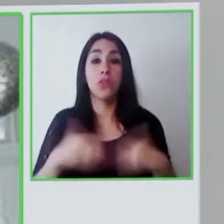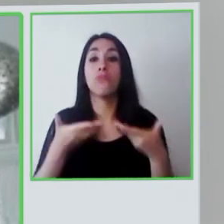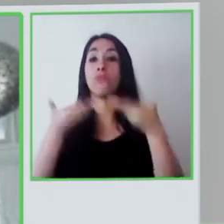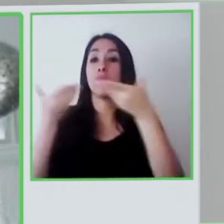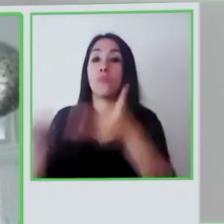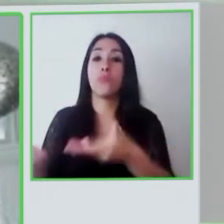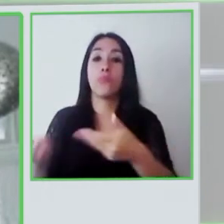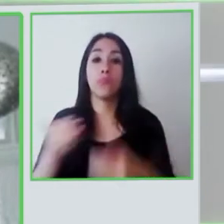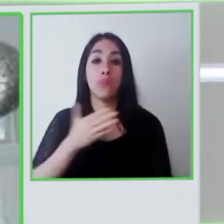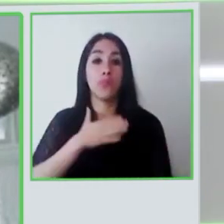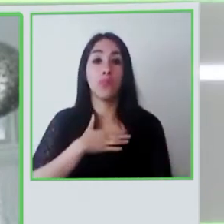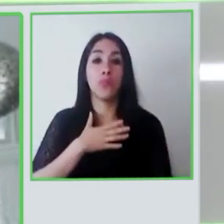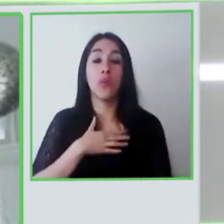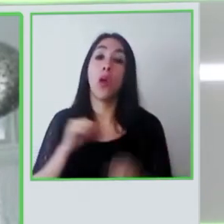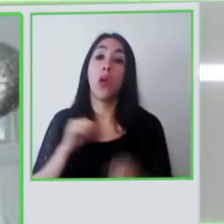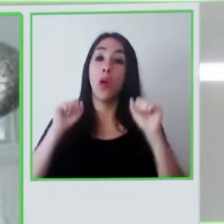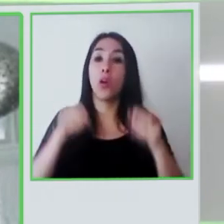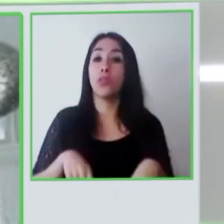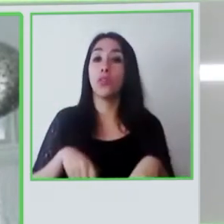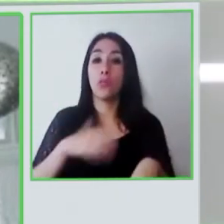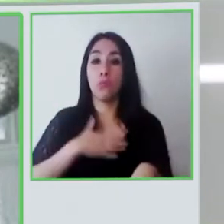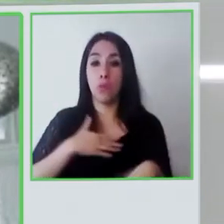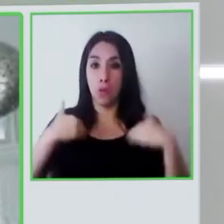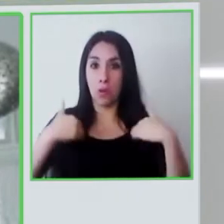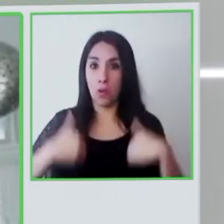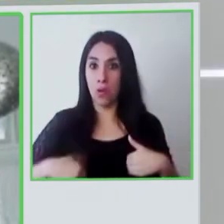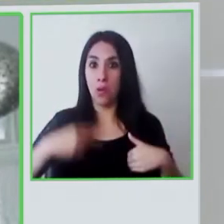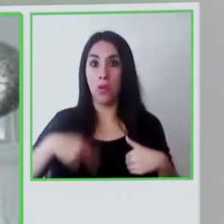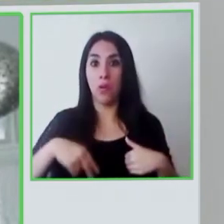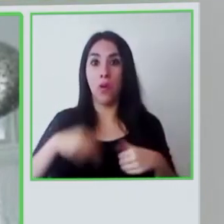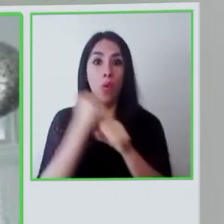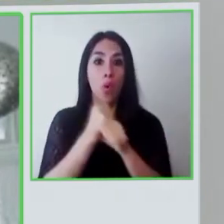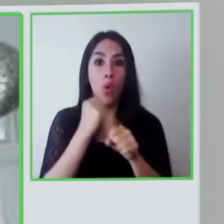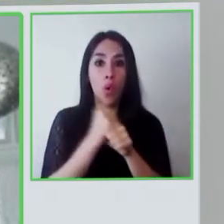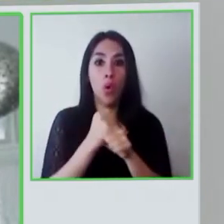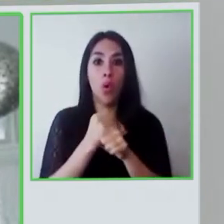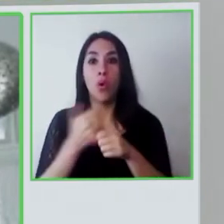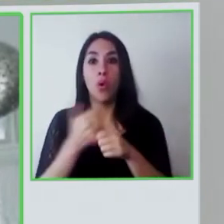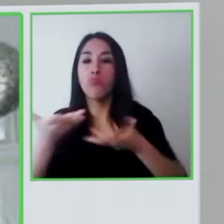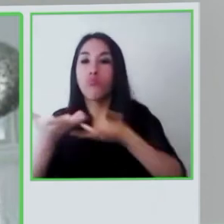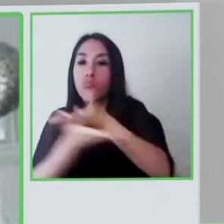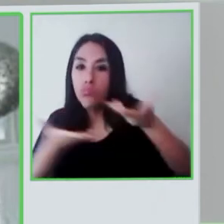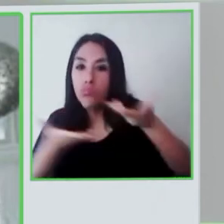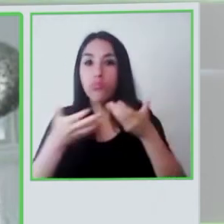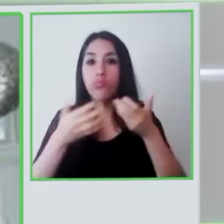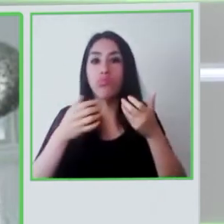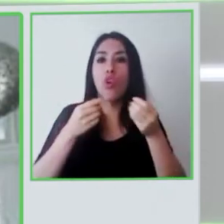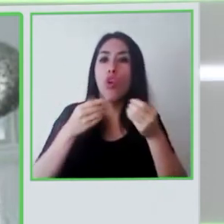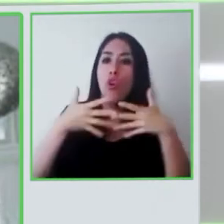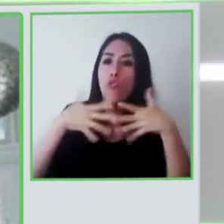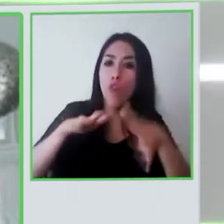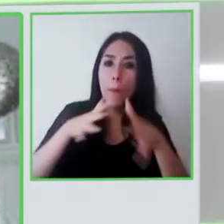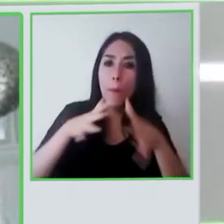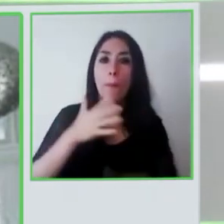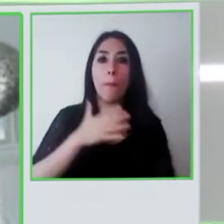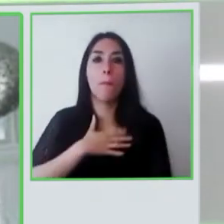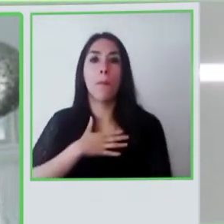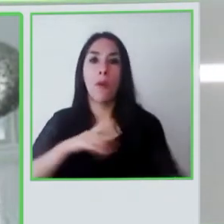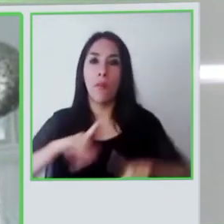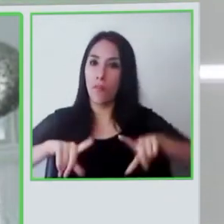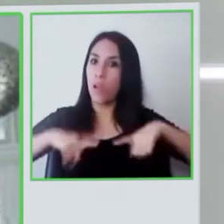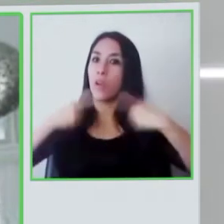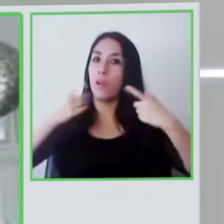trabajo que puedan compartir información su discapacidad y sentirse muy cómodos